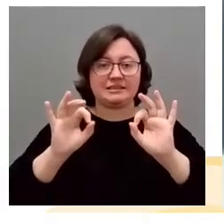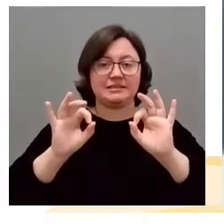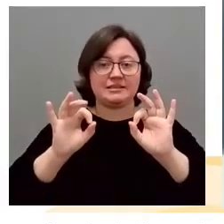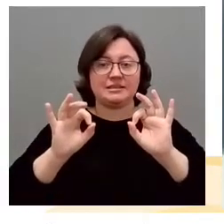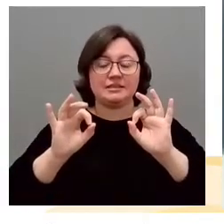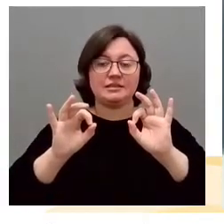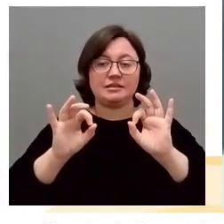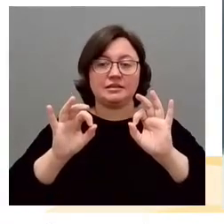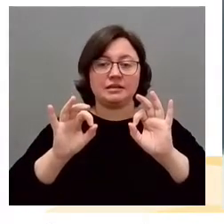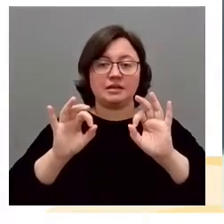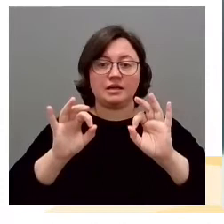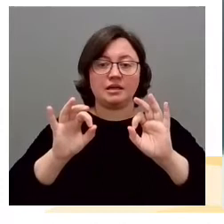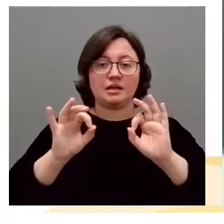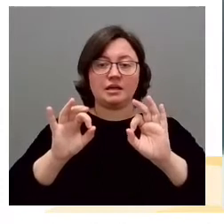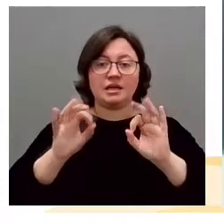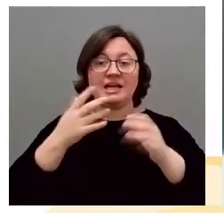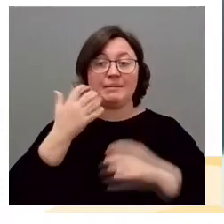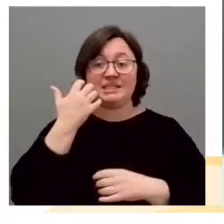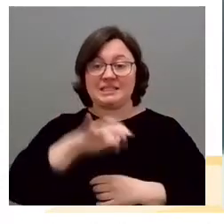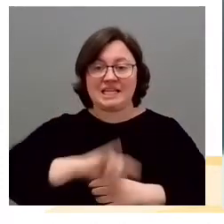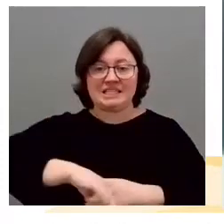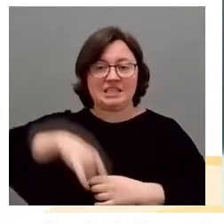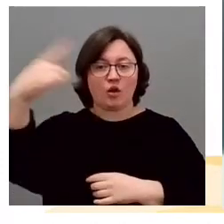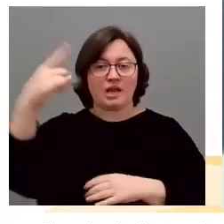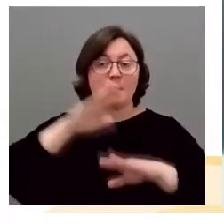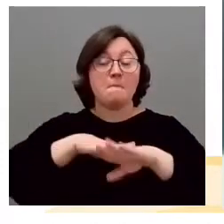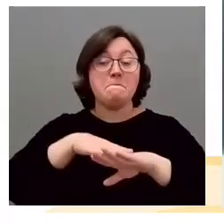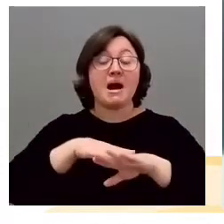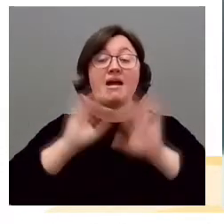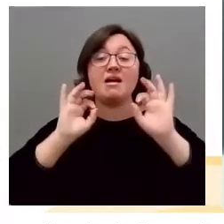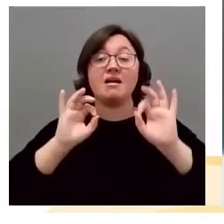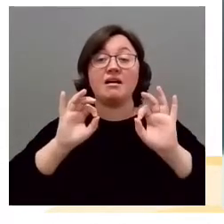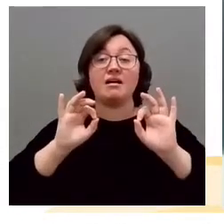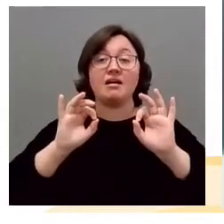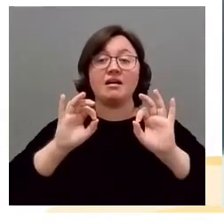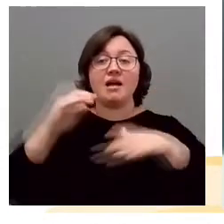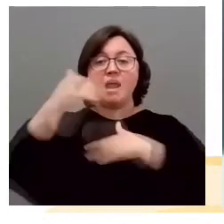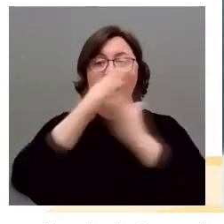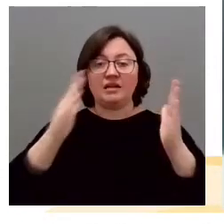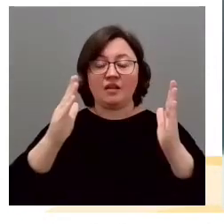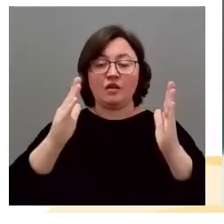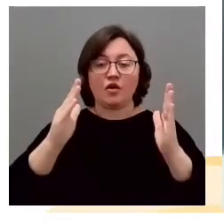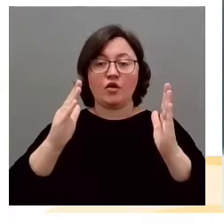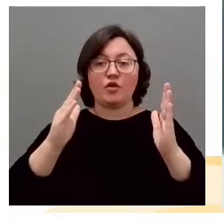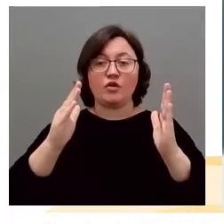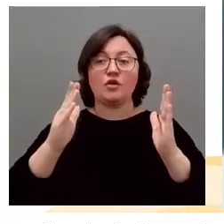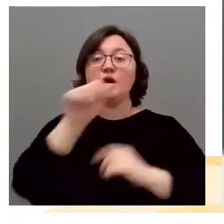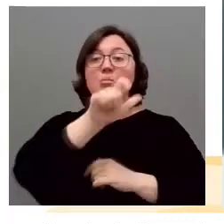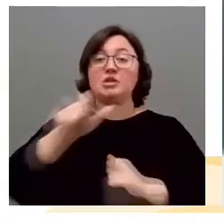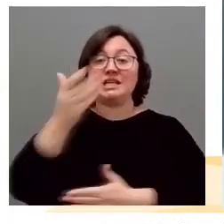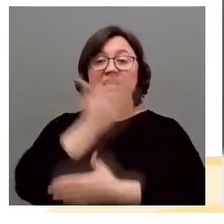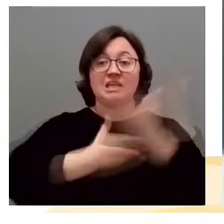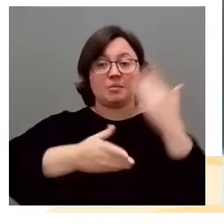específicas y extraordinarias para poder atender a la